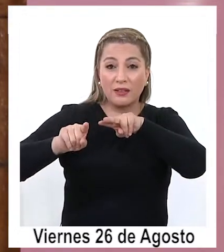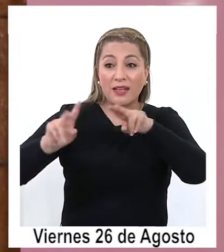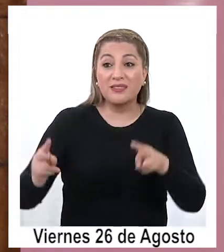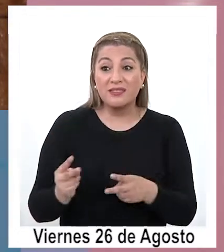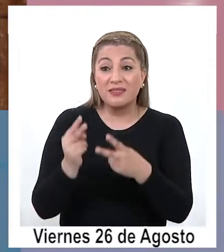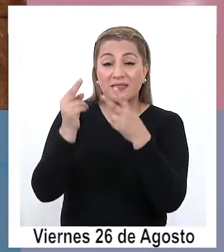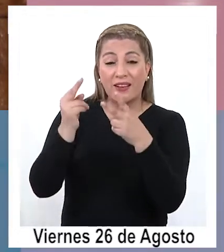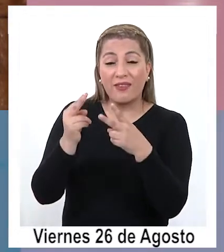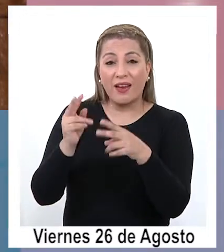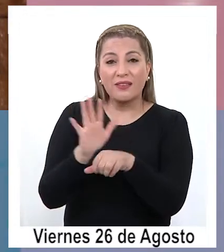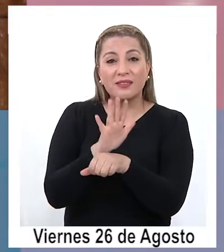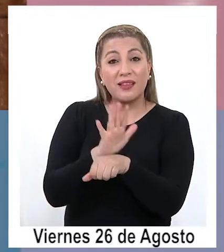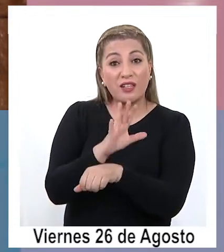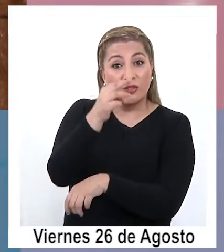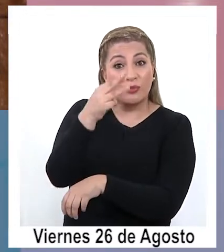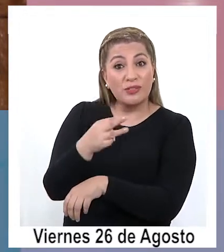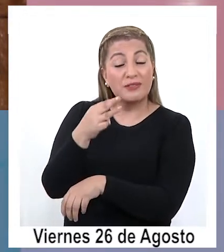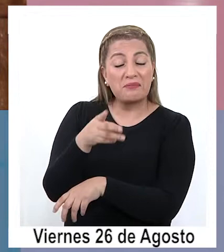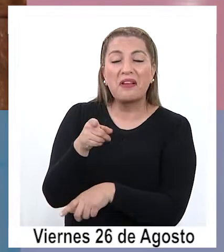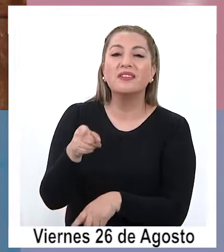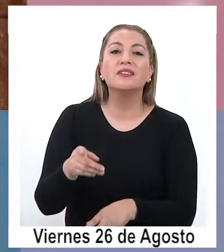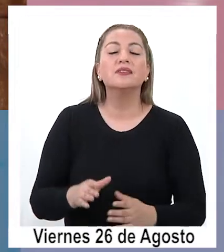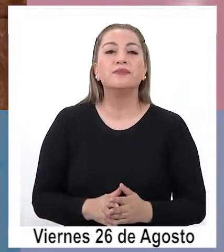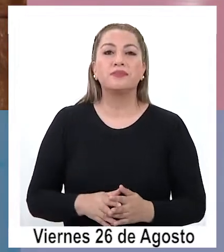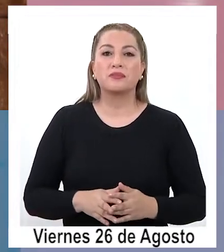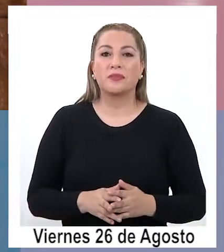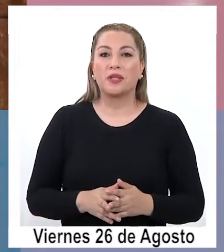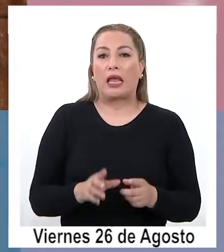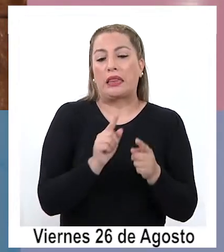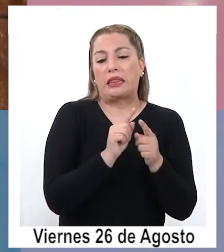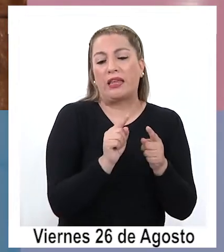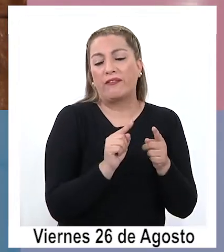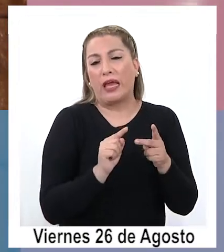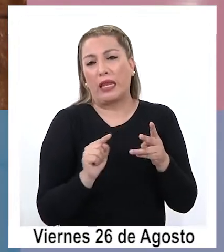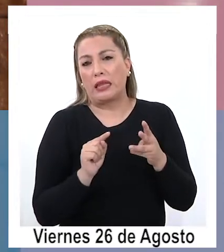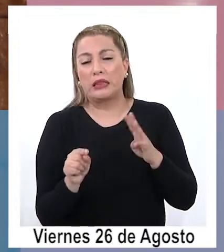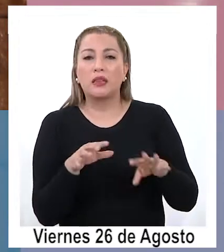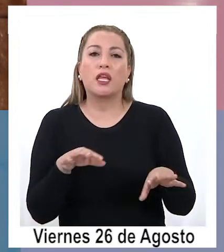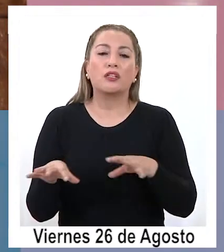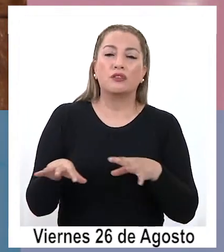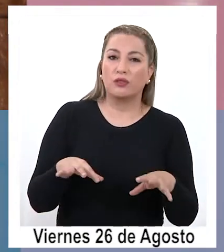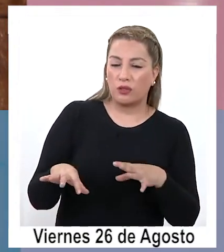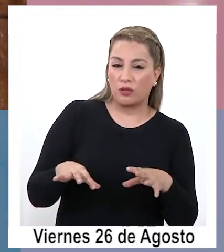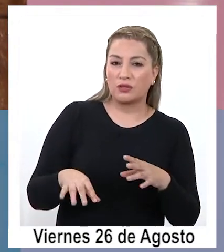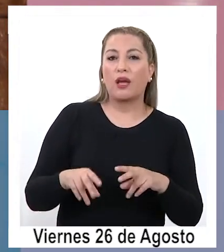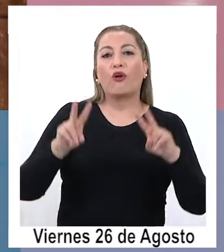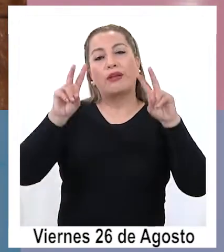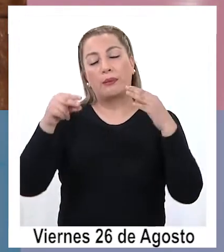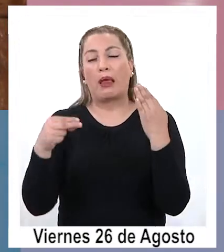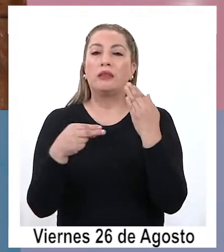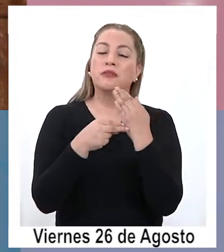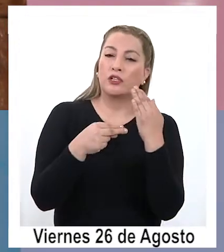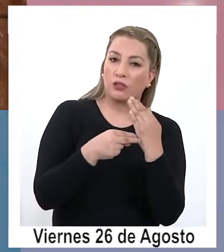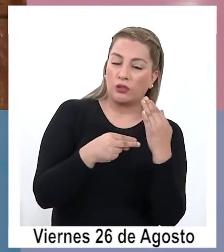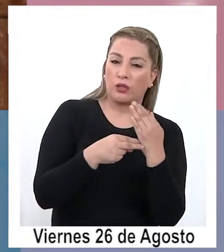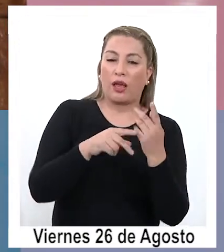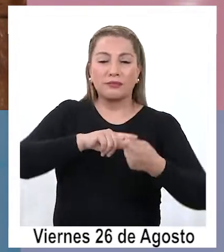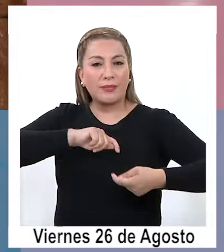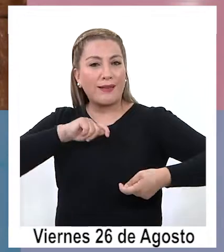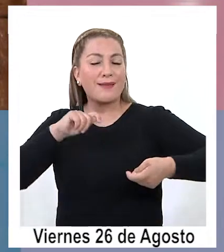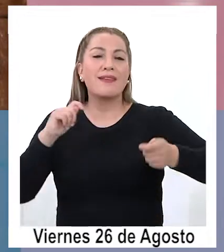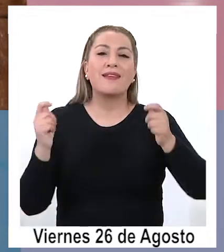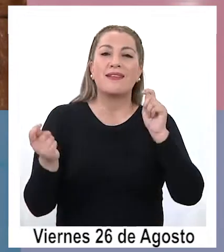recuperación del teatro municipal ha significado una serie de actualizaciones en virtud de las tecnologías, en virtud del cambio